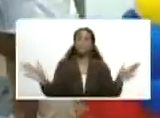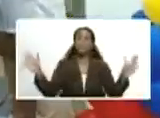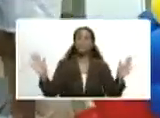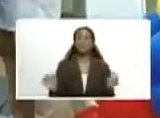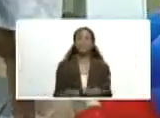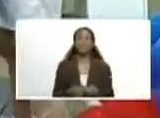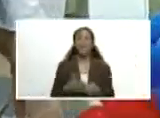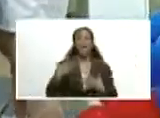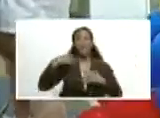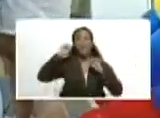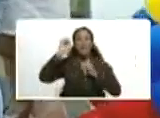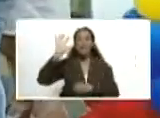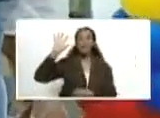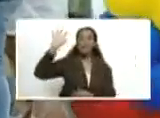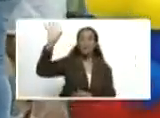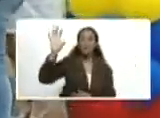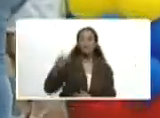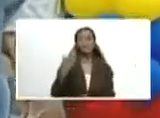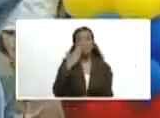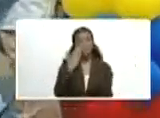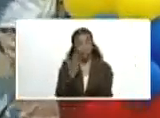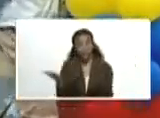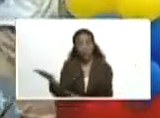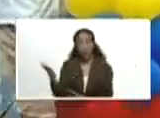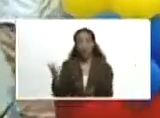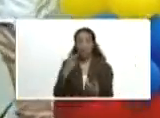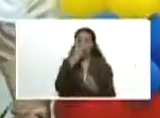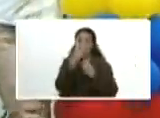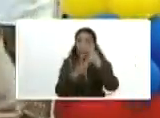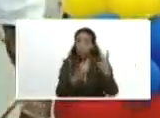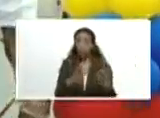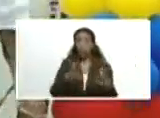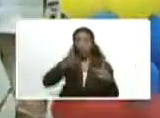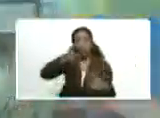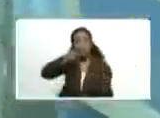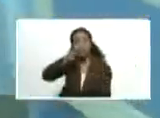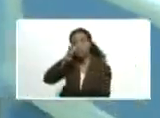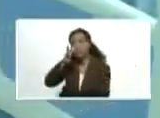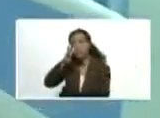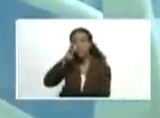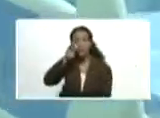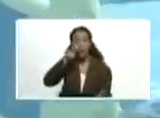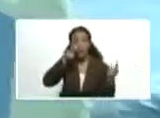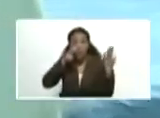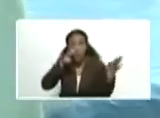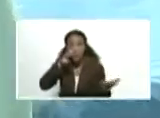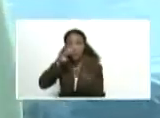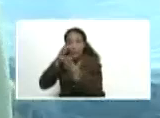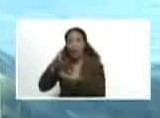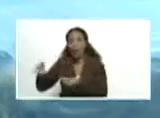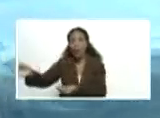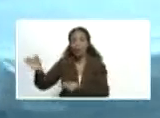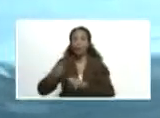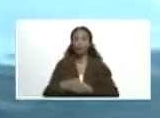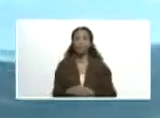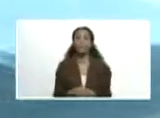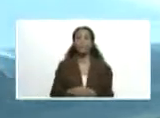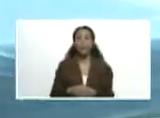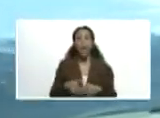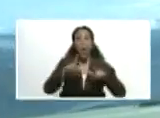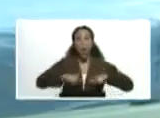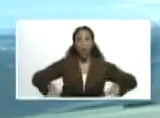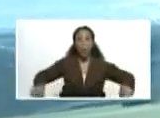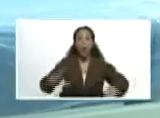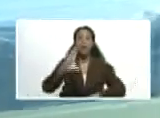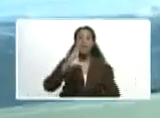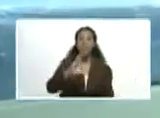¡Que viva la patria! Sígame, presidente, para que vea esta hermosura. Bueno, presidente, mire, este es un